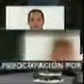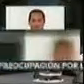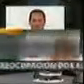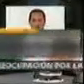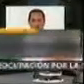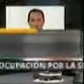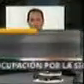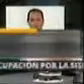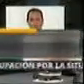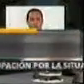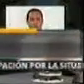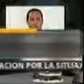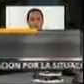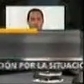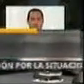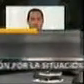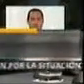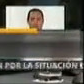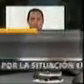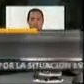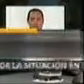metidas en estos ilícitos.